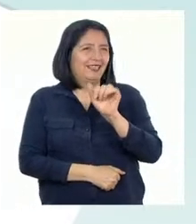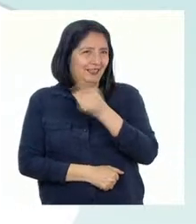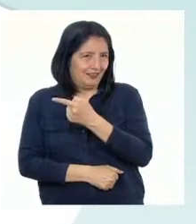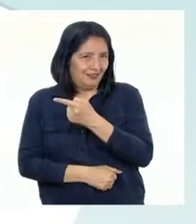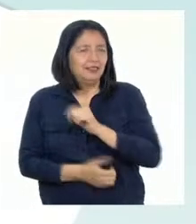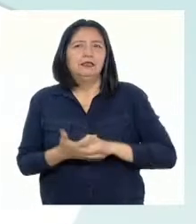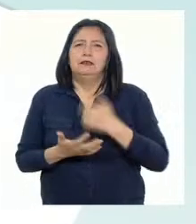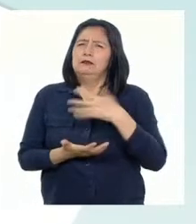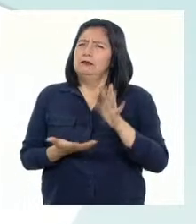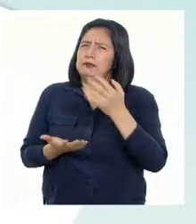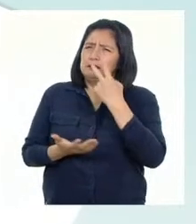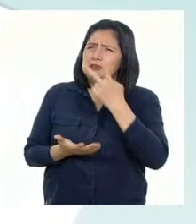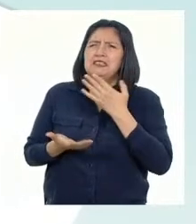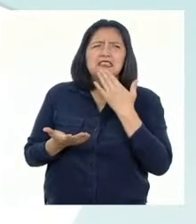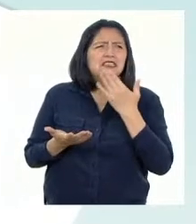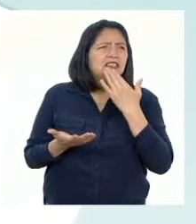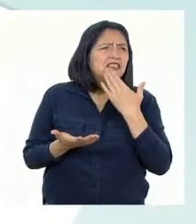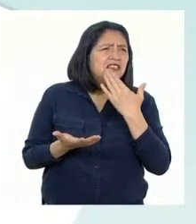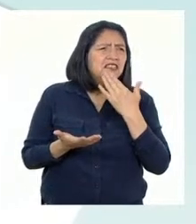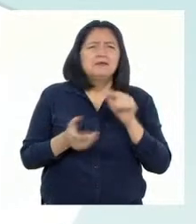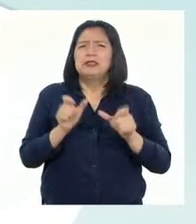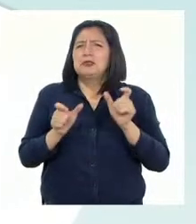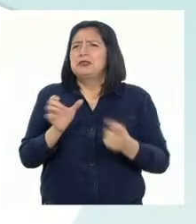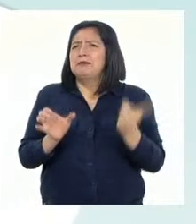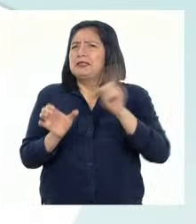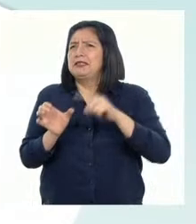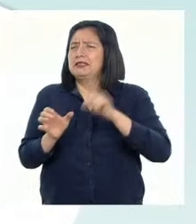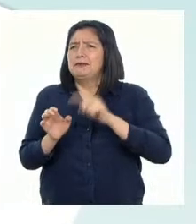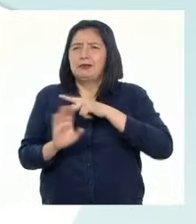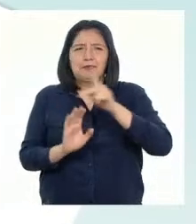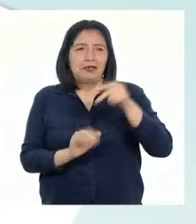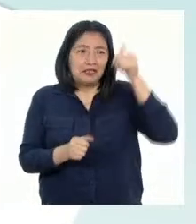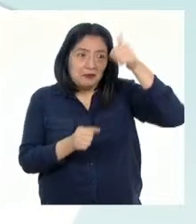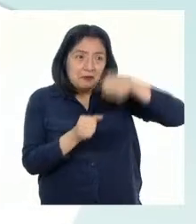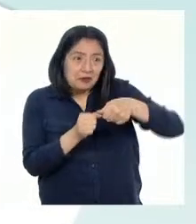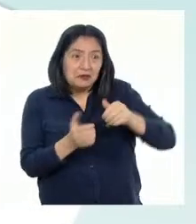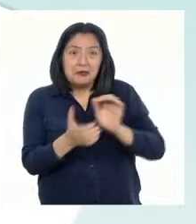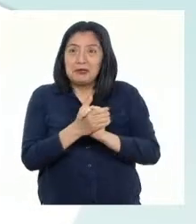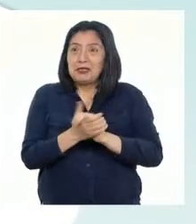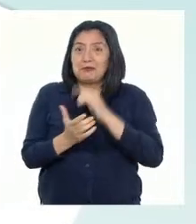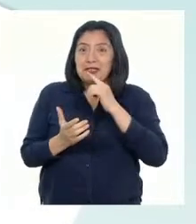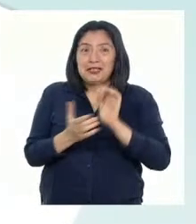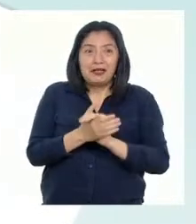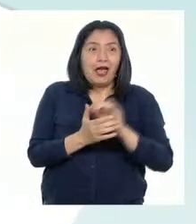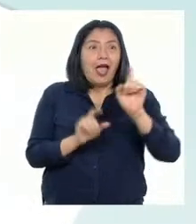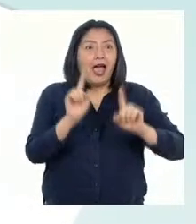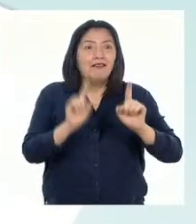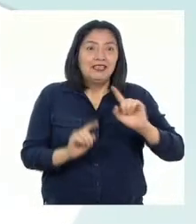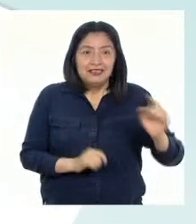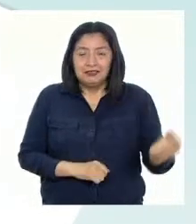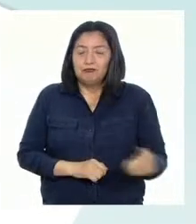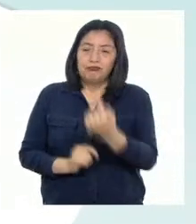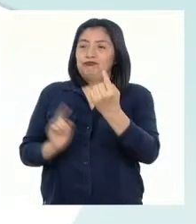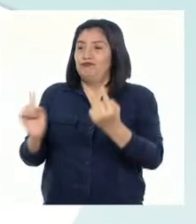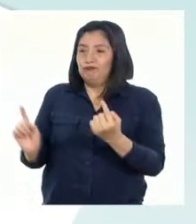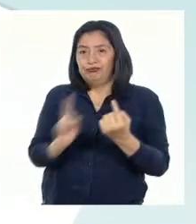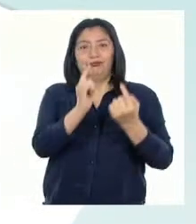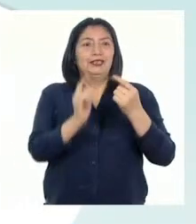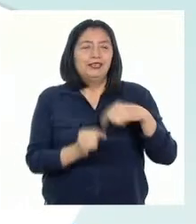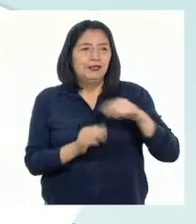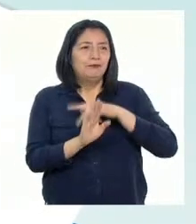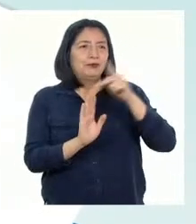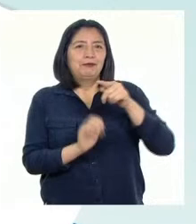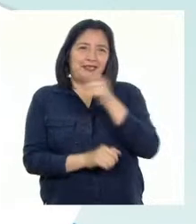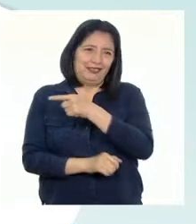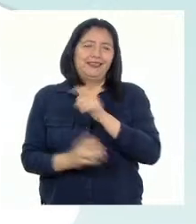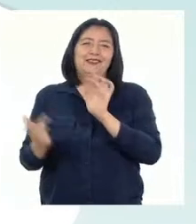se encarga de ver quiénes participan en los programas. ¿Recuerdan a nuestras amigas y amigos que a veces aparecen en los programas? Andrea